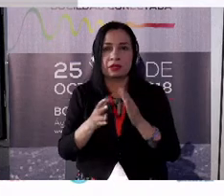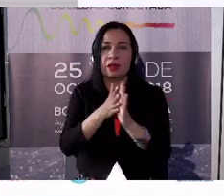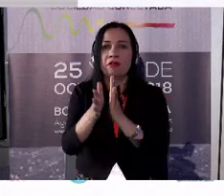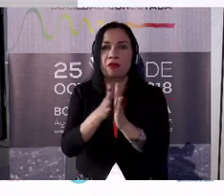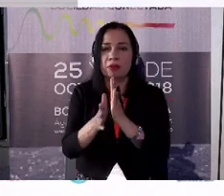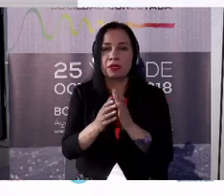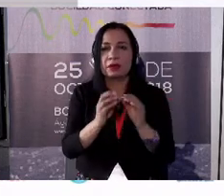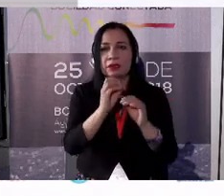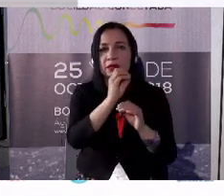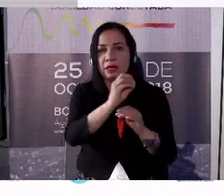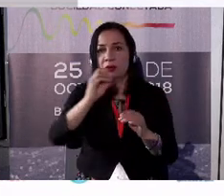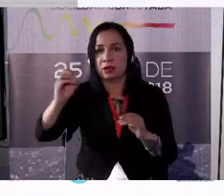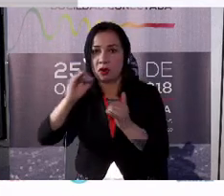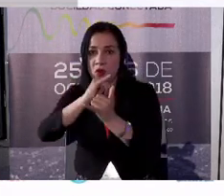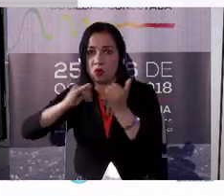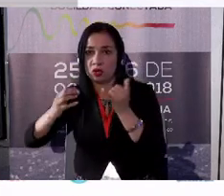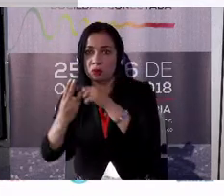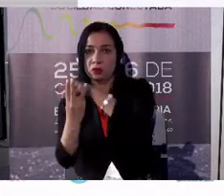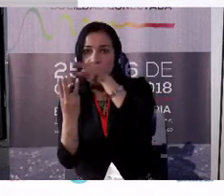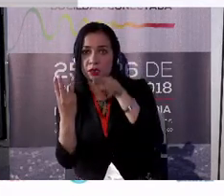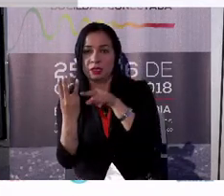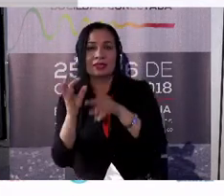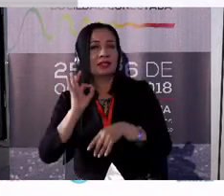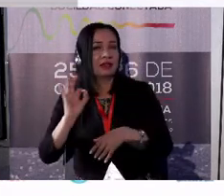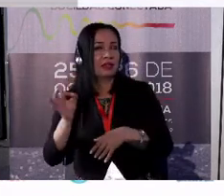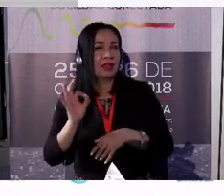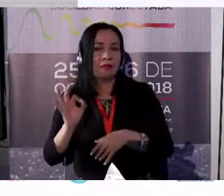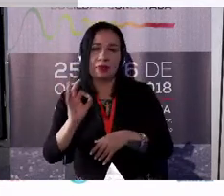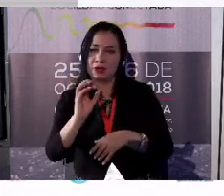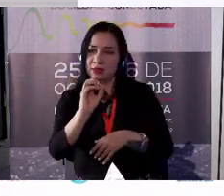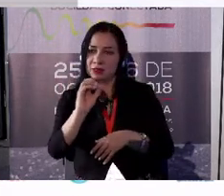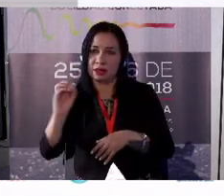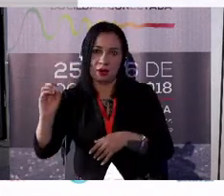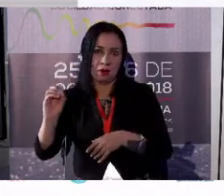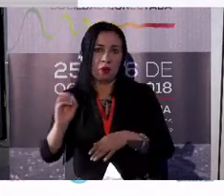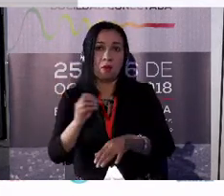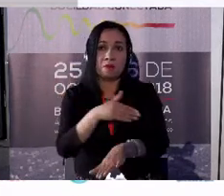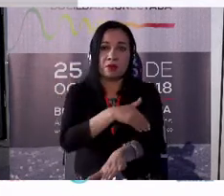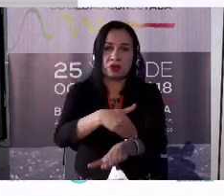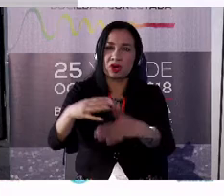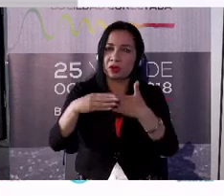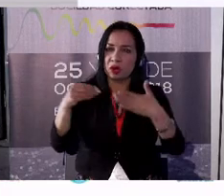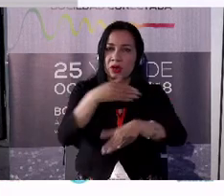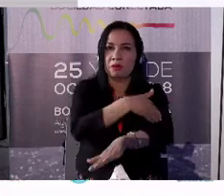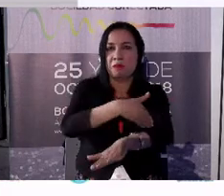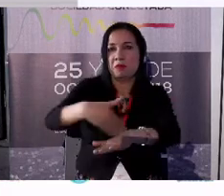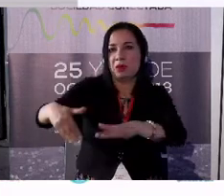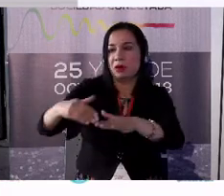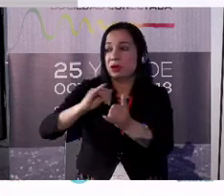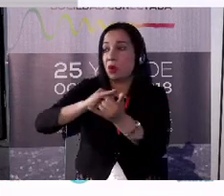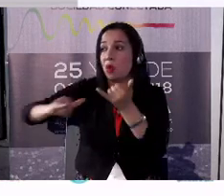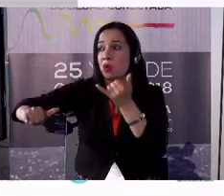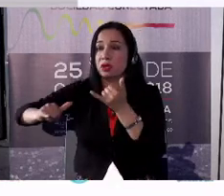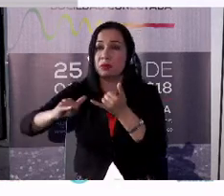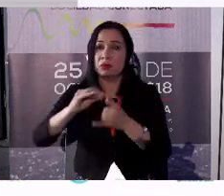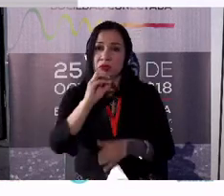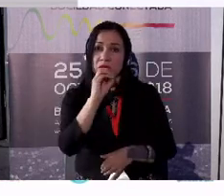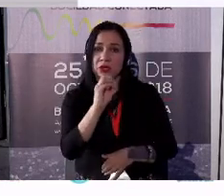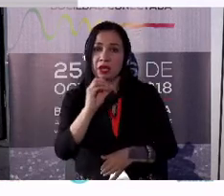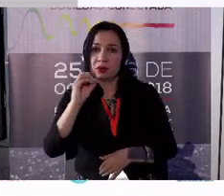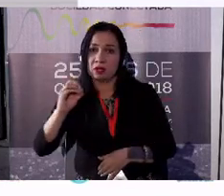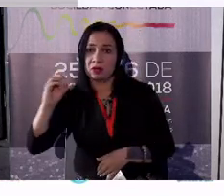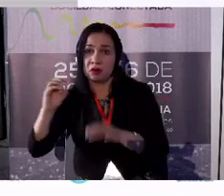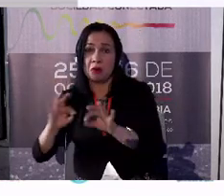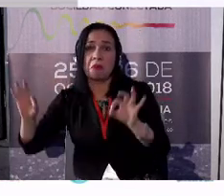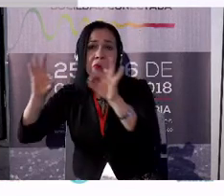ceros. Ya cuando usted está en los millones de dólares, los últimos 3 ceros no tienen ninguna importancia en el valor final.